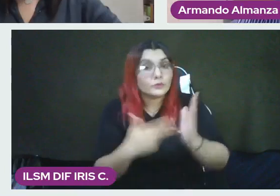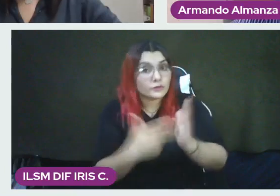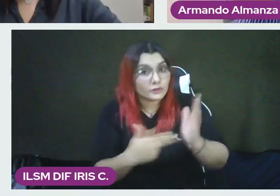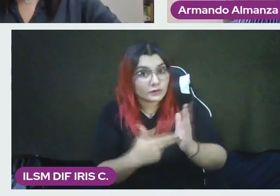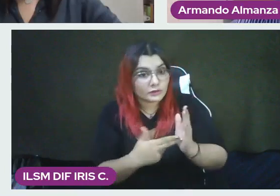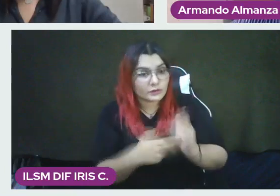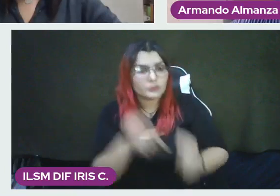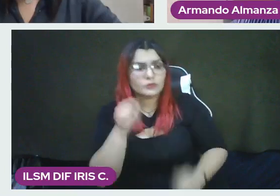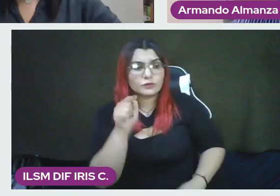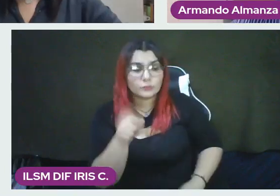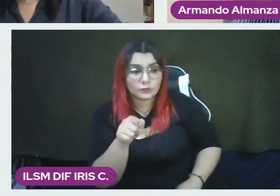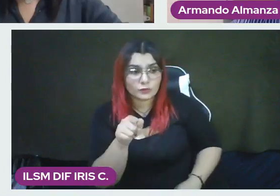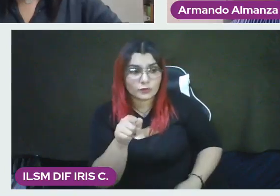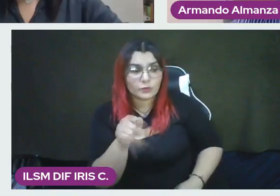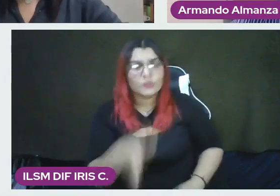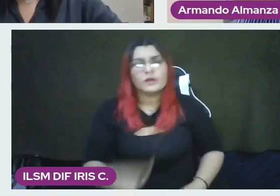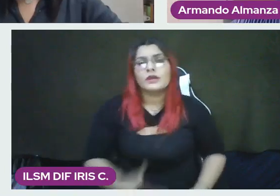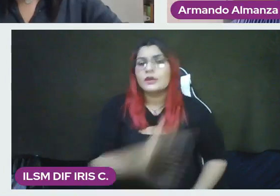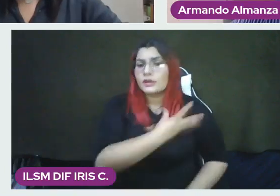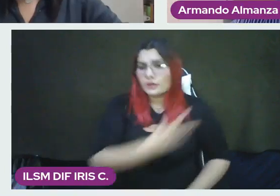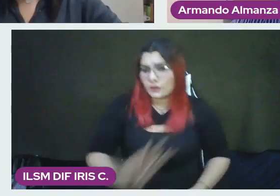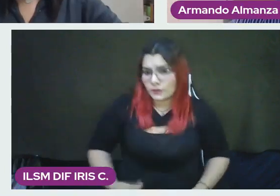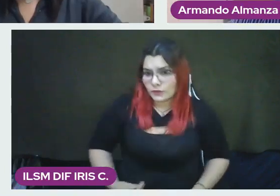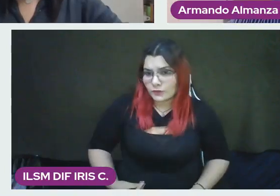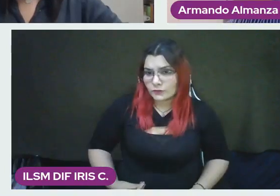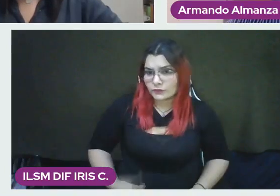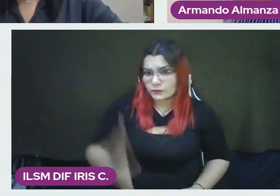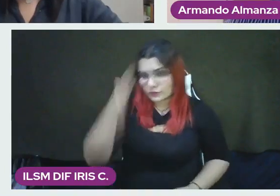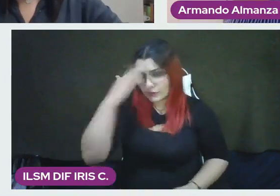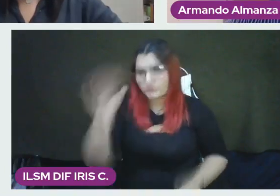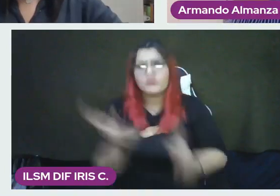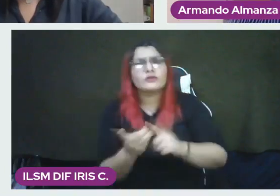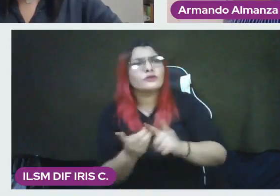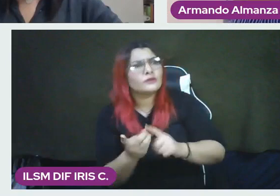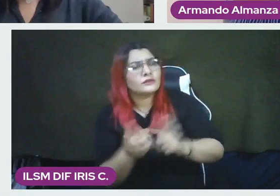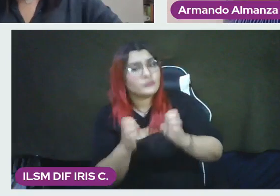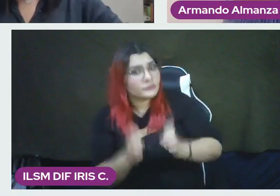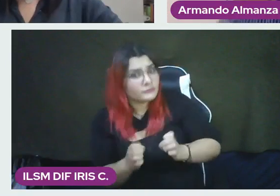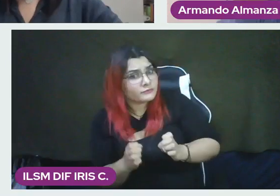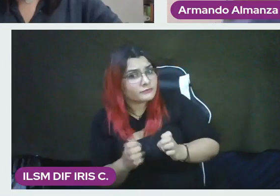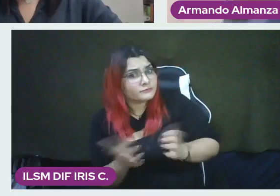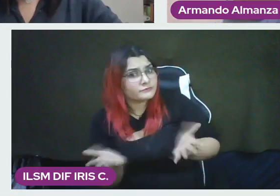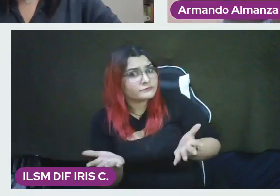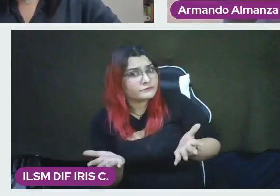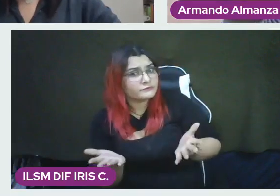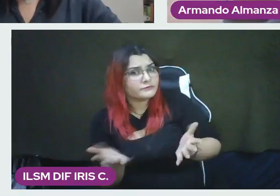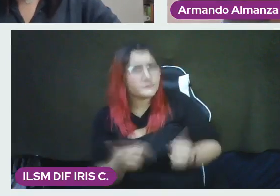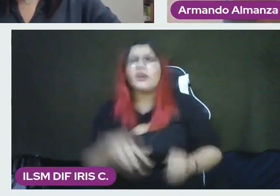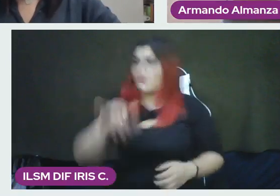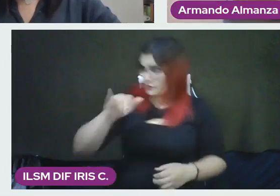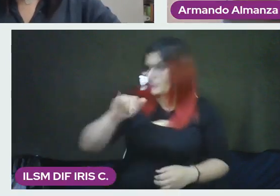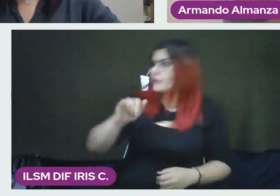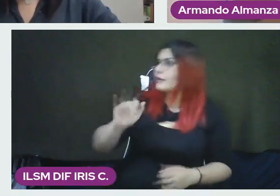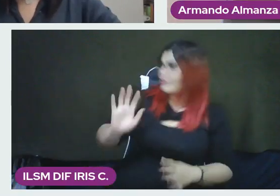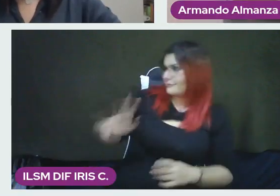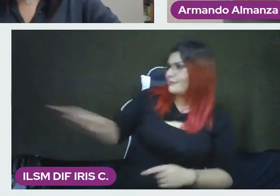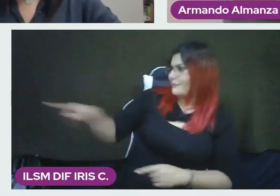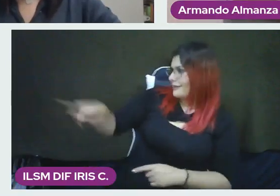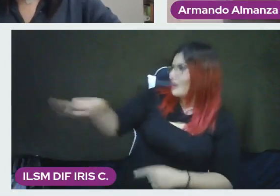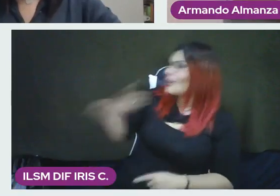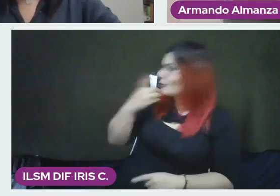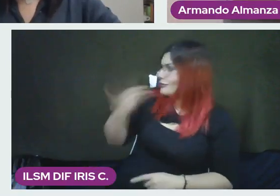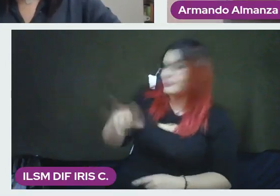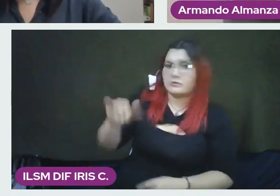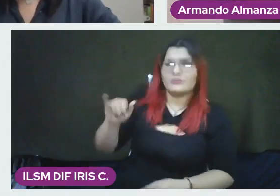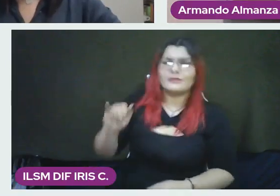les pregunto a los padres, ¿saben dónde están tus hijos? Ellos dicen, pues sí, dependiendo de la hora, pues están